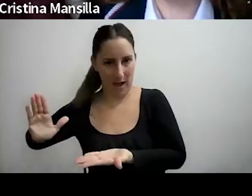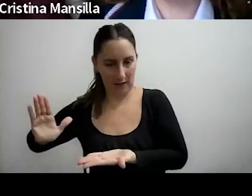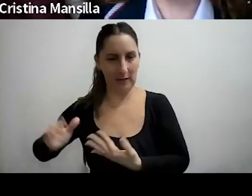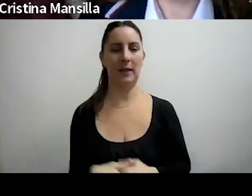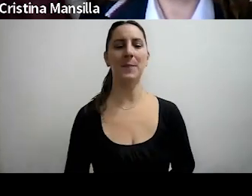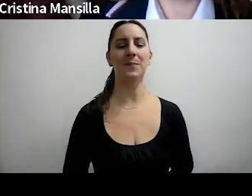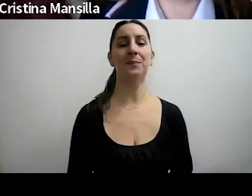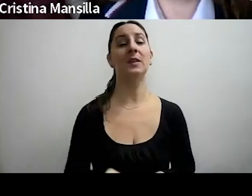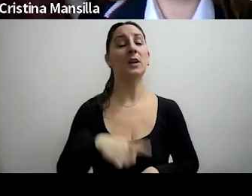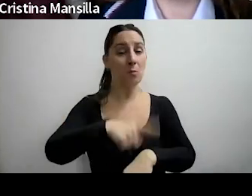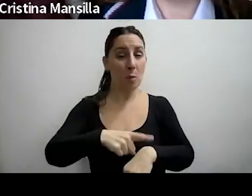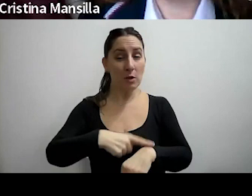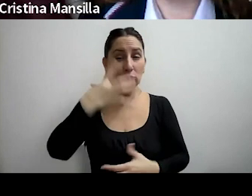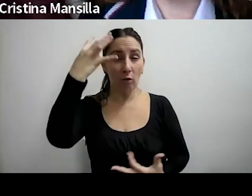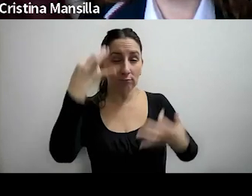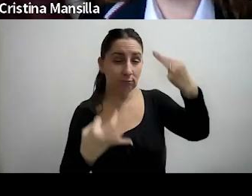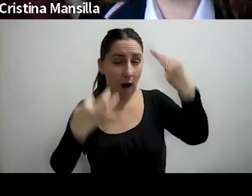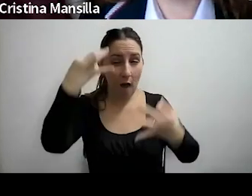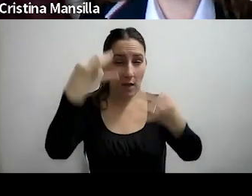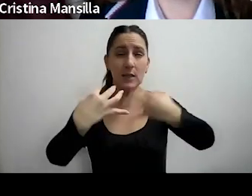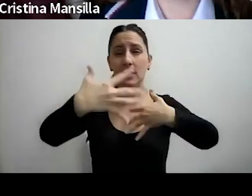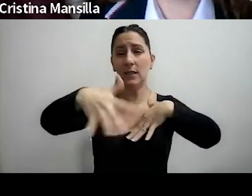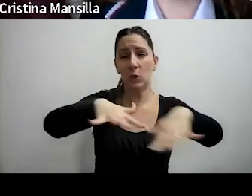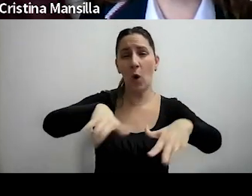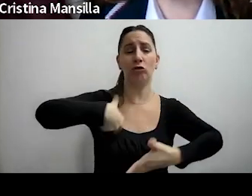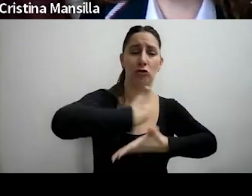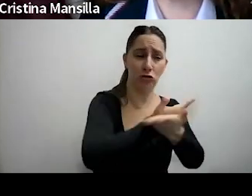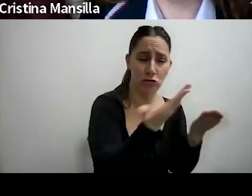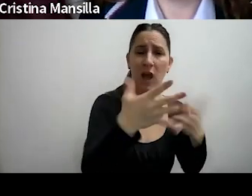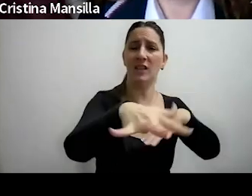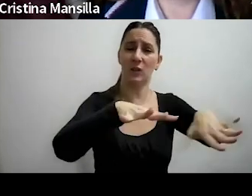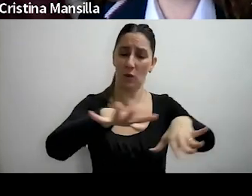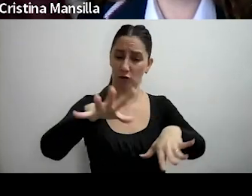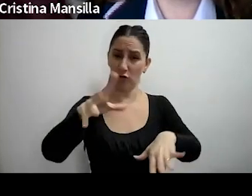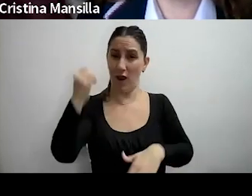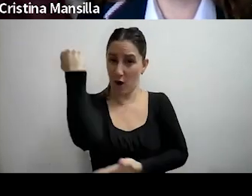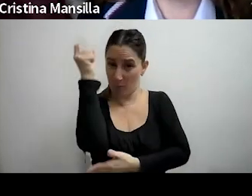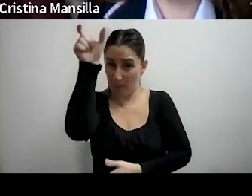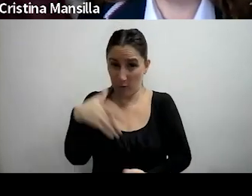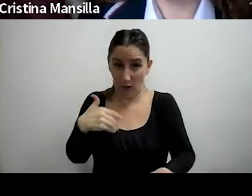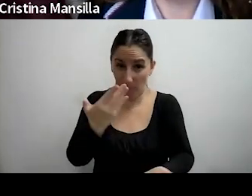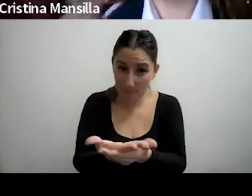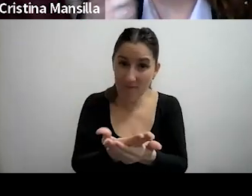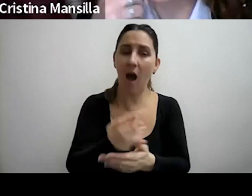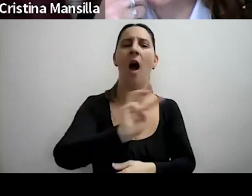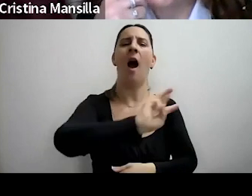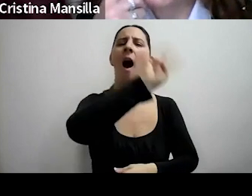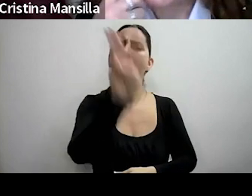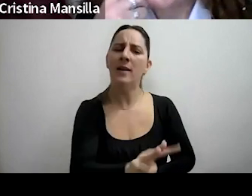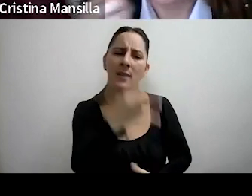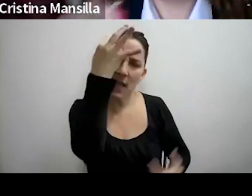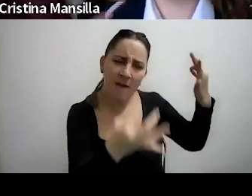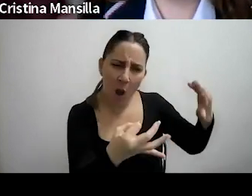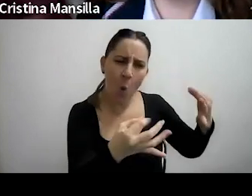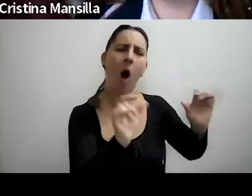este estudio de la situación socioeconómica de quien lo solicita, ANSES va a notificar al